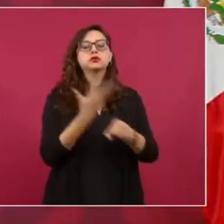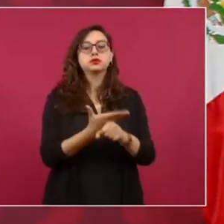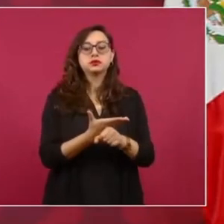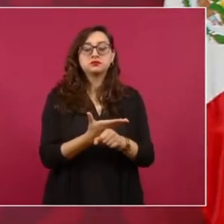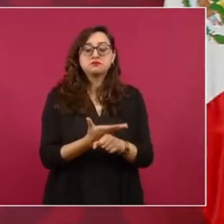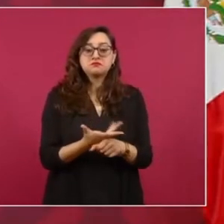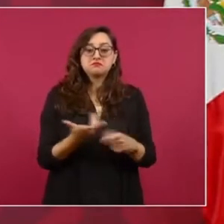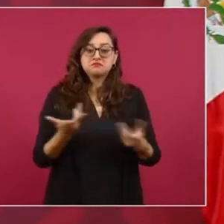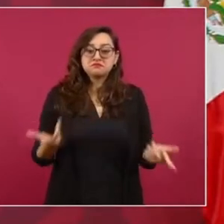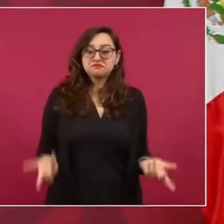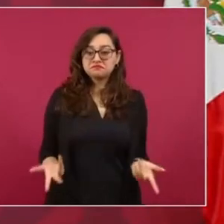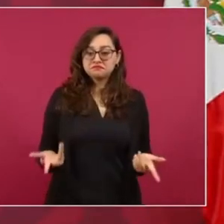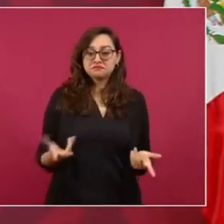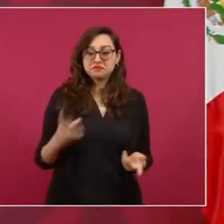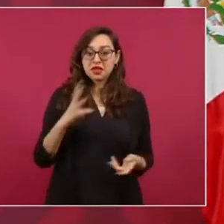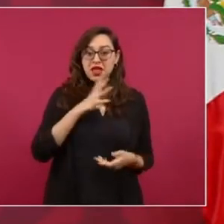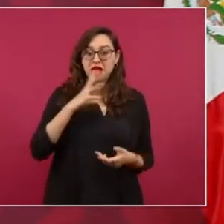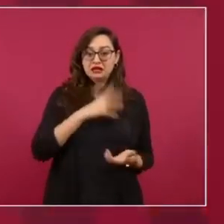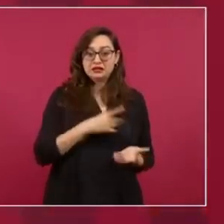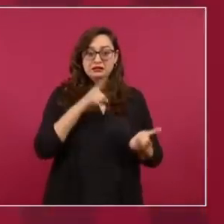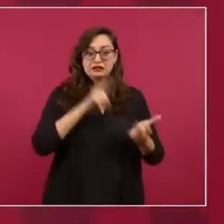contaba con aviones.